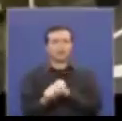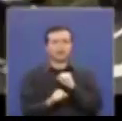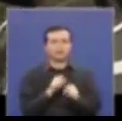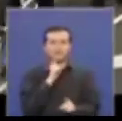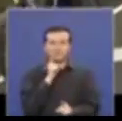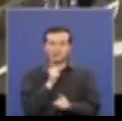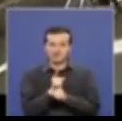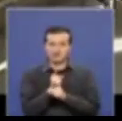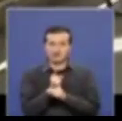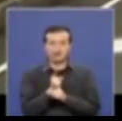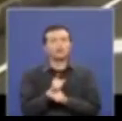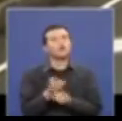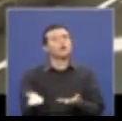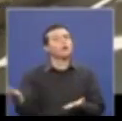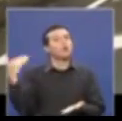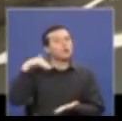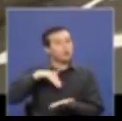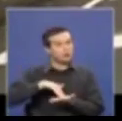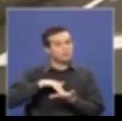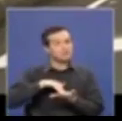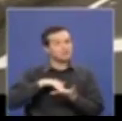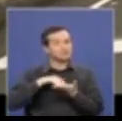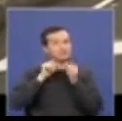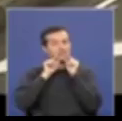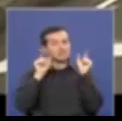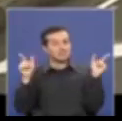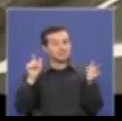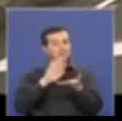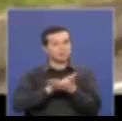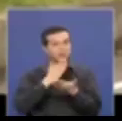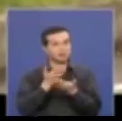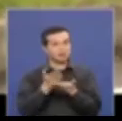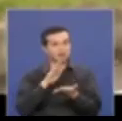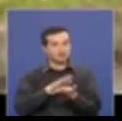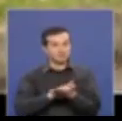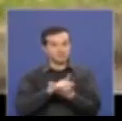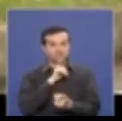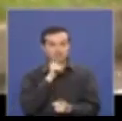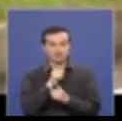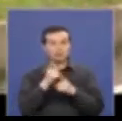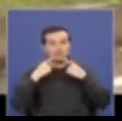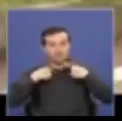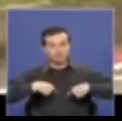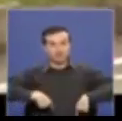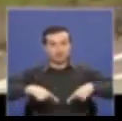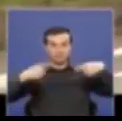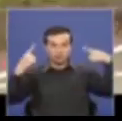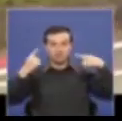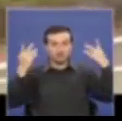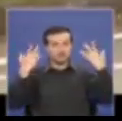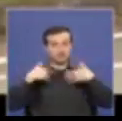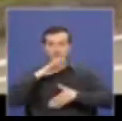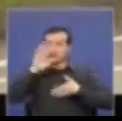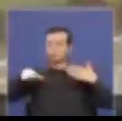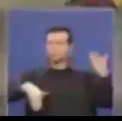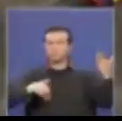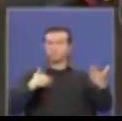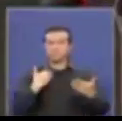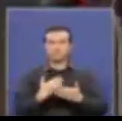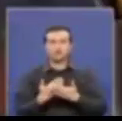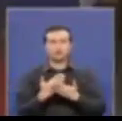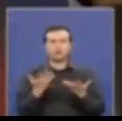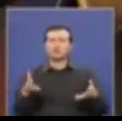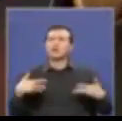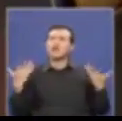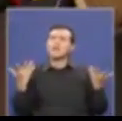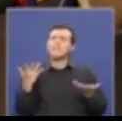Machi brindó por la ausencia. Oiga, en la noche cultural, cuando estaba presentando el gabinete y acabé de presentar a todos, la gente me empezó